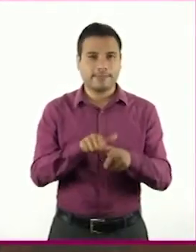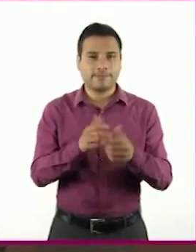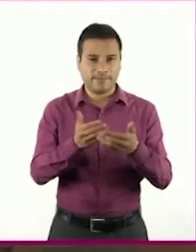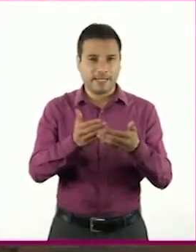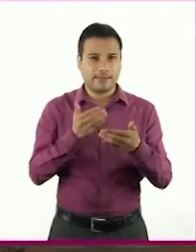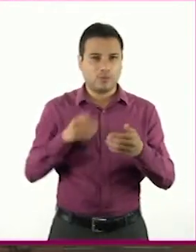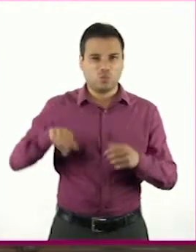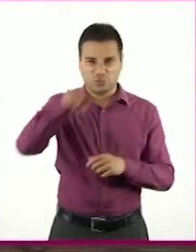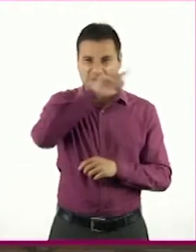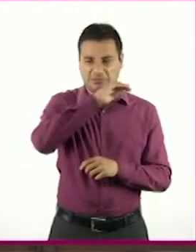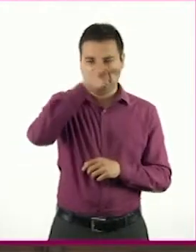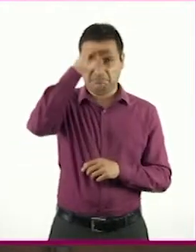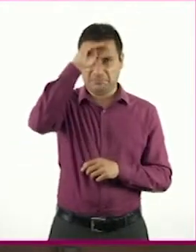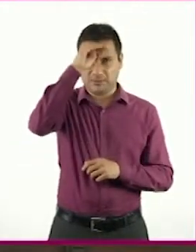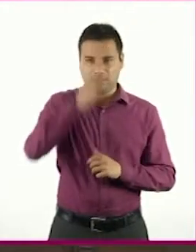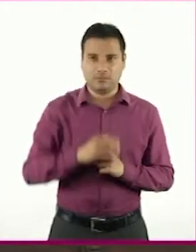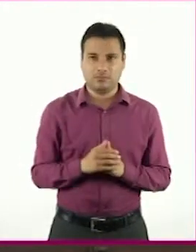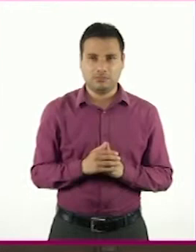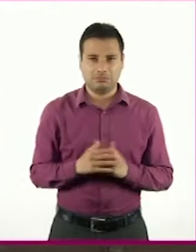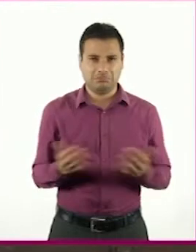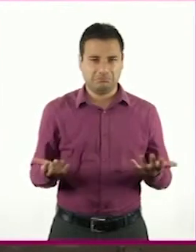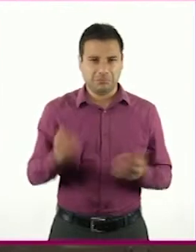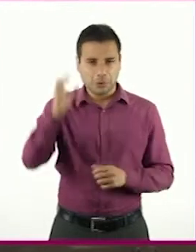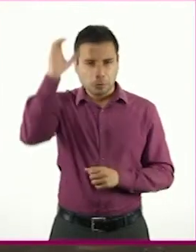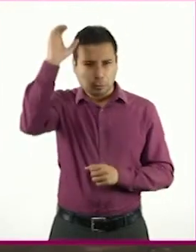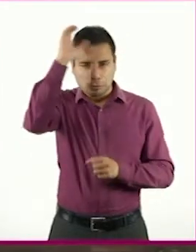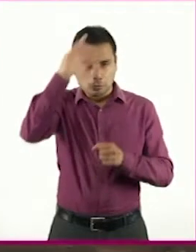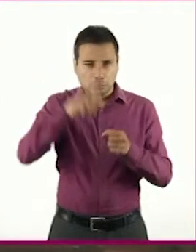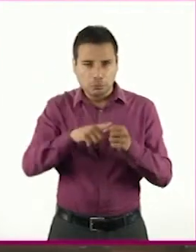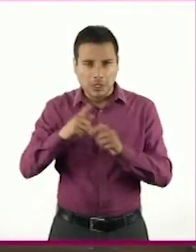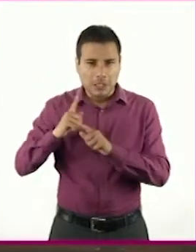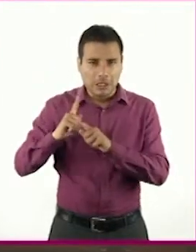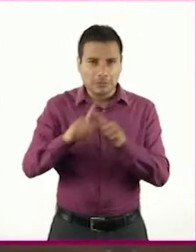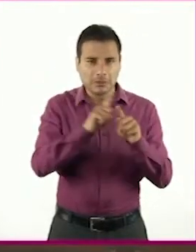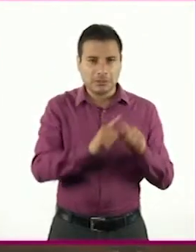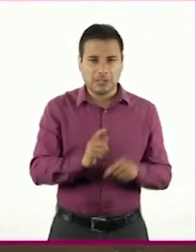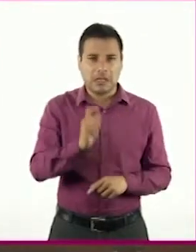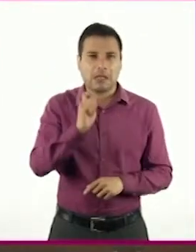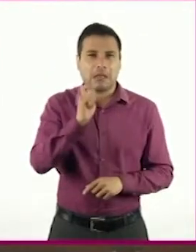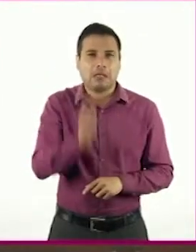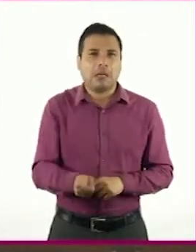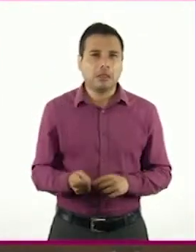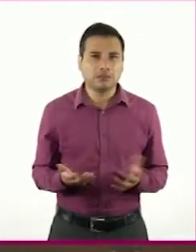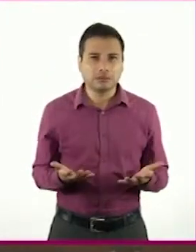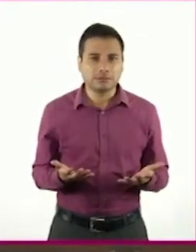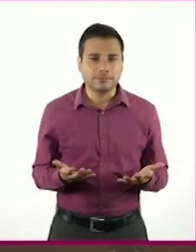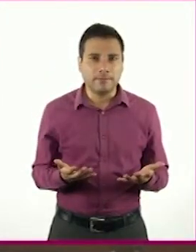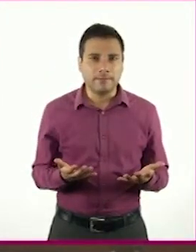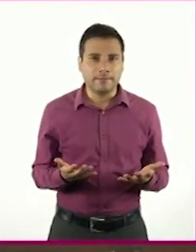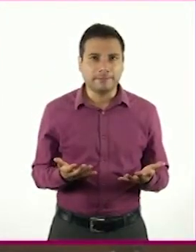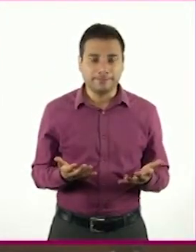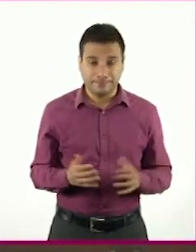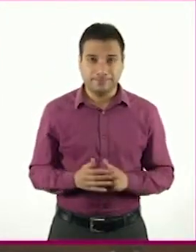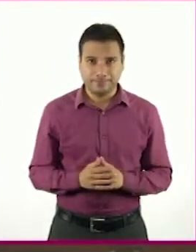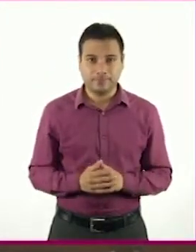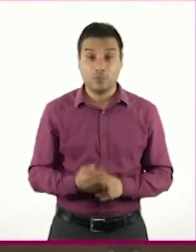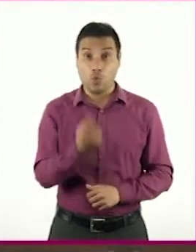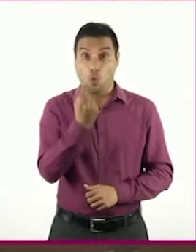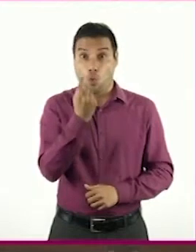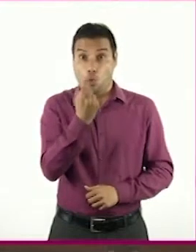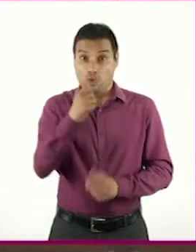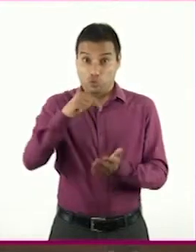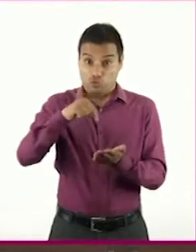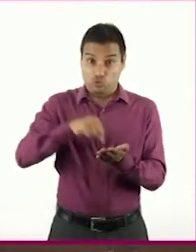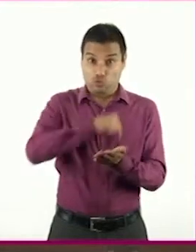estarán preguntando, ¿qué es la pluriculturalidad? Esta hace referencia a la coexistencia en un mismo